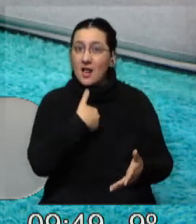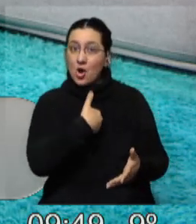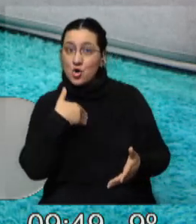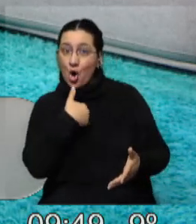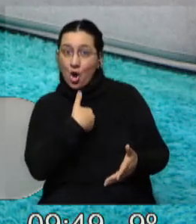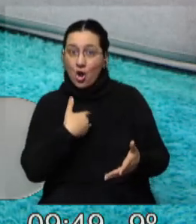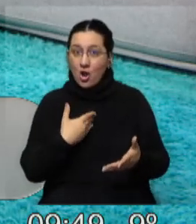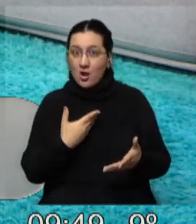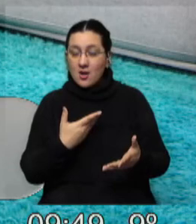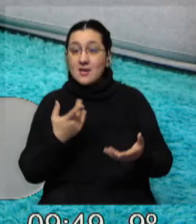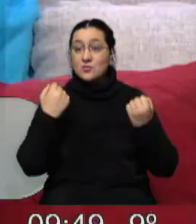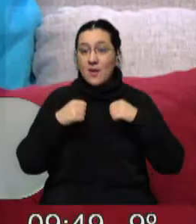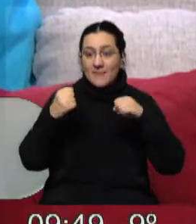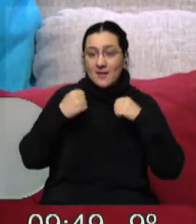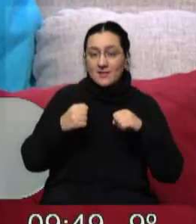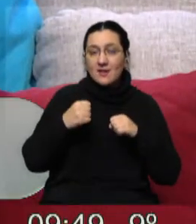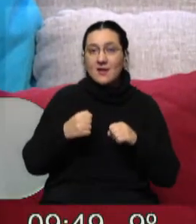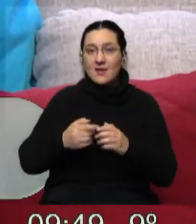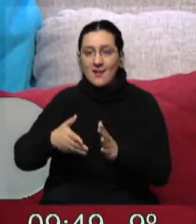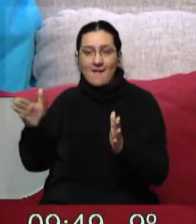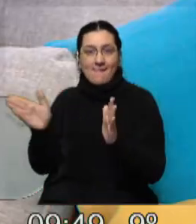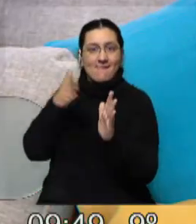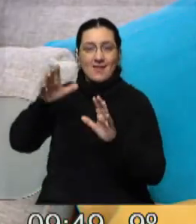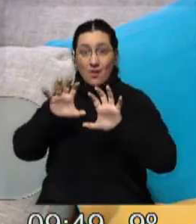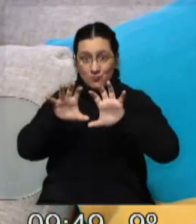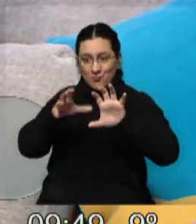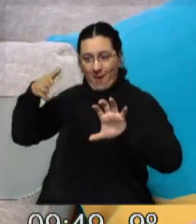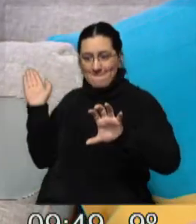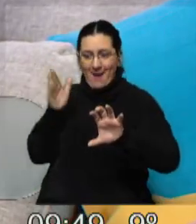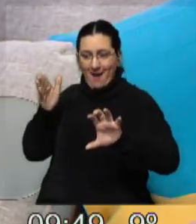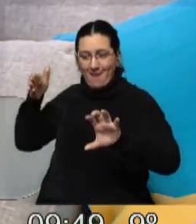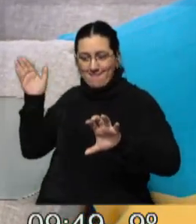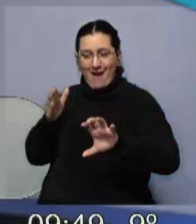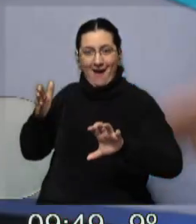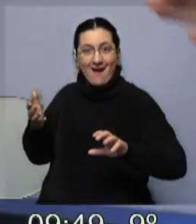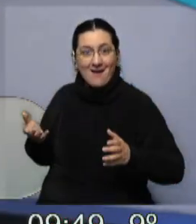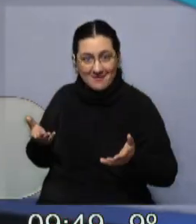La disciplina es una práctica que es la nalgada. De disciplinar.